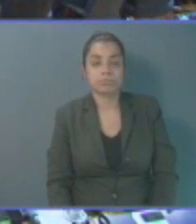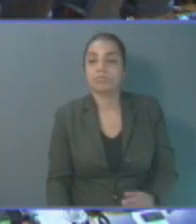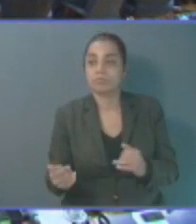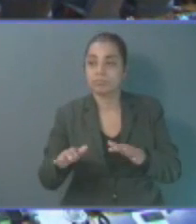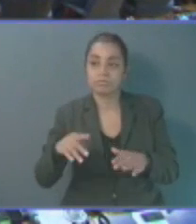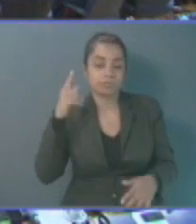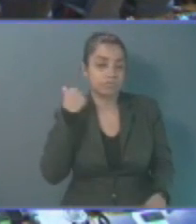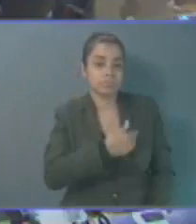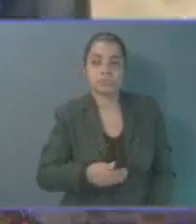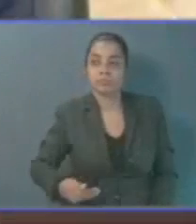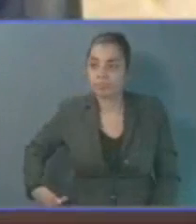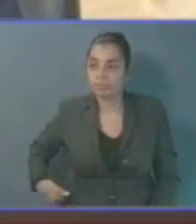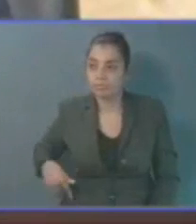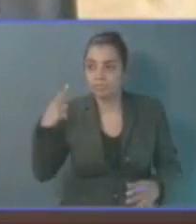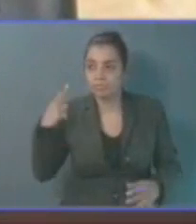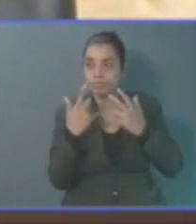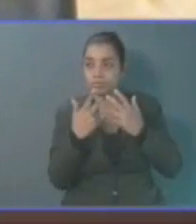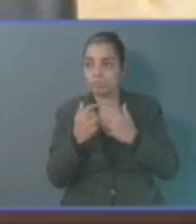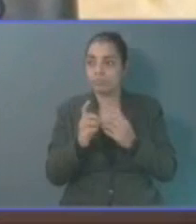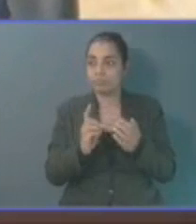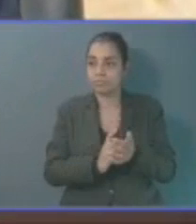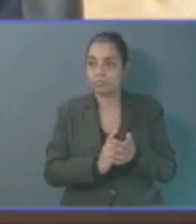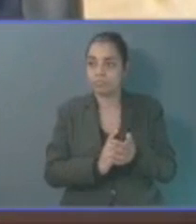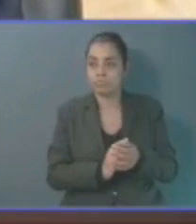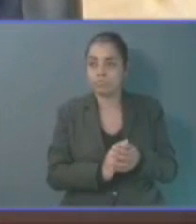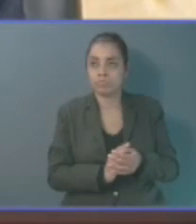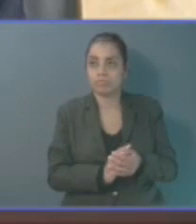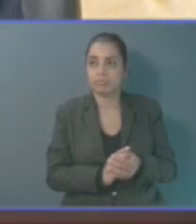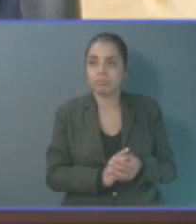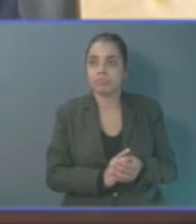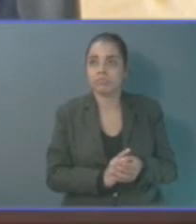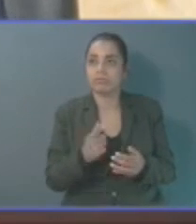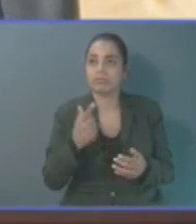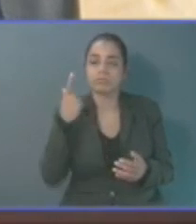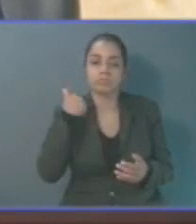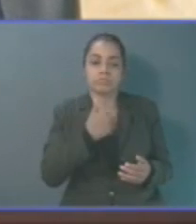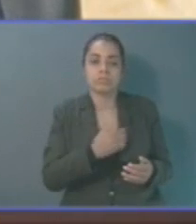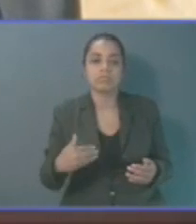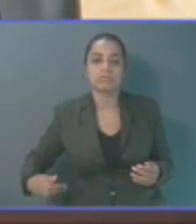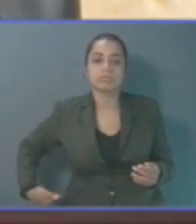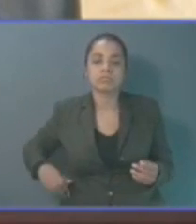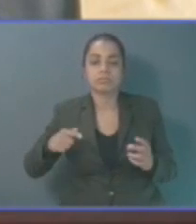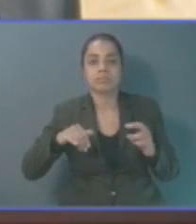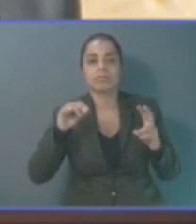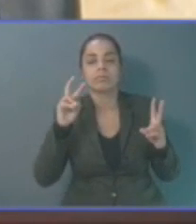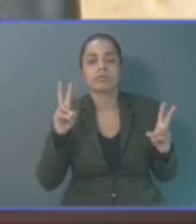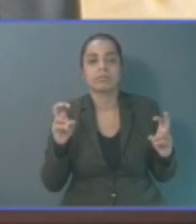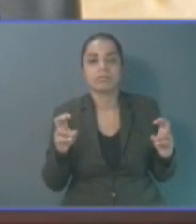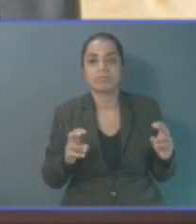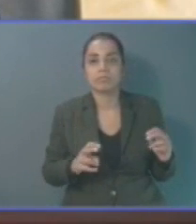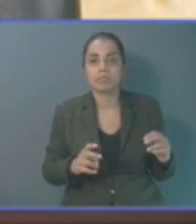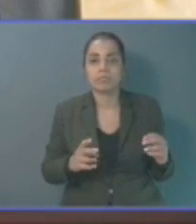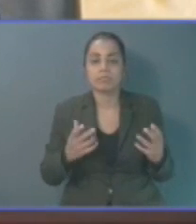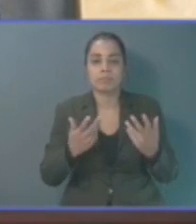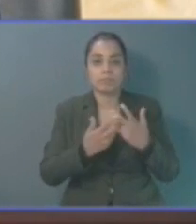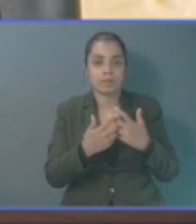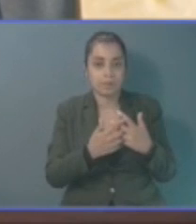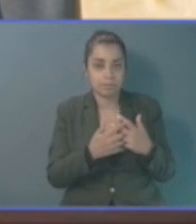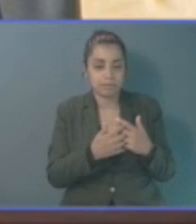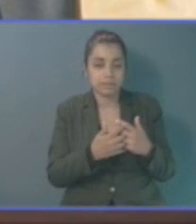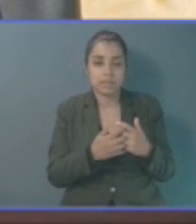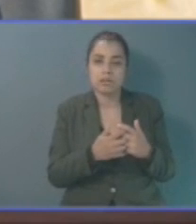Muchas gracias, presidente, colegas diputados y diputadas. Sí, presidente, este es un tema que le urge a la micro y a la mediana